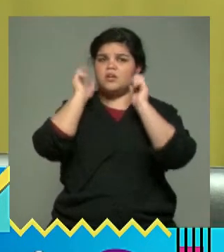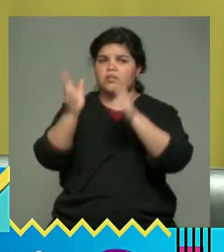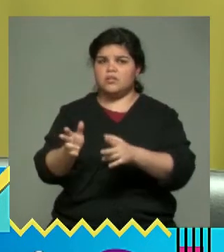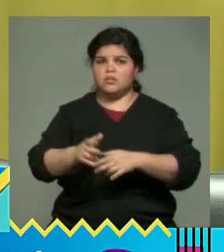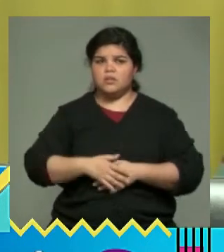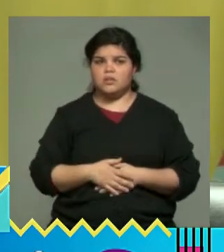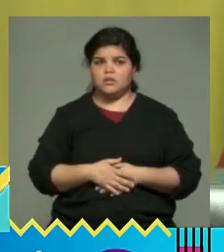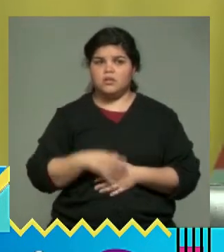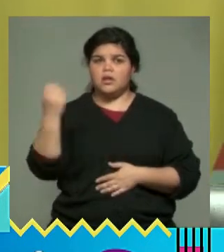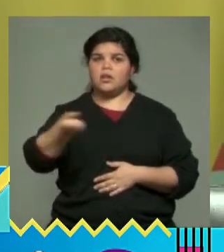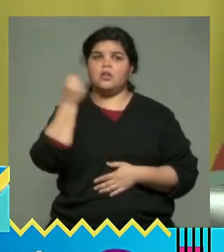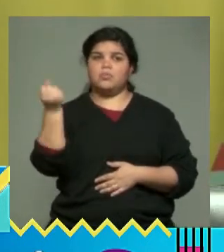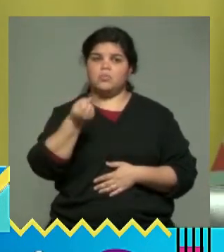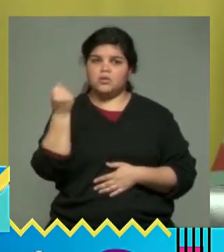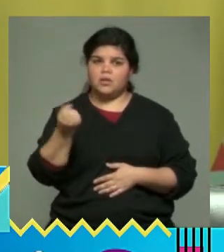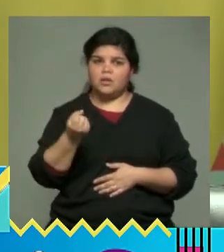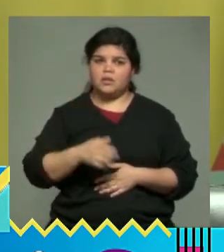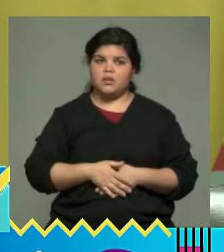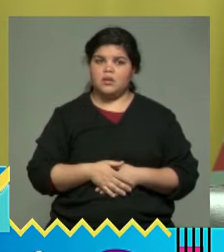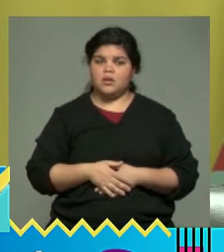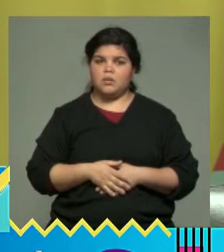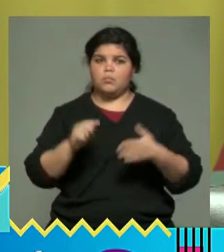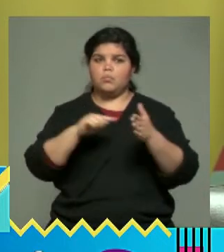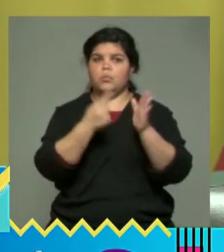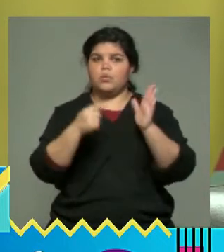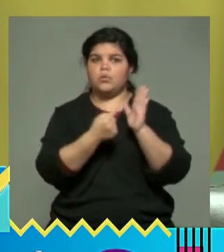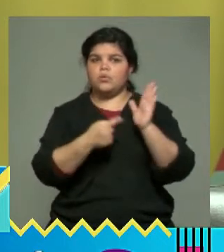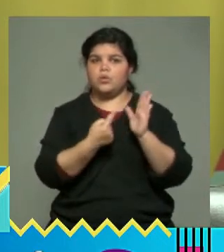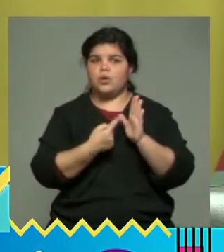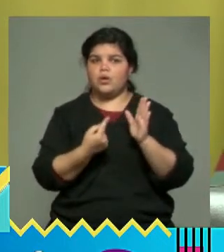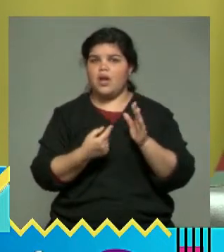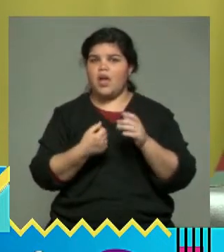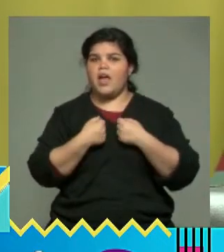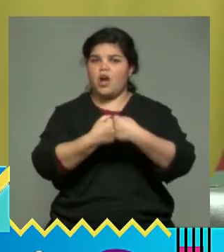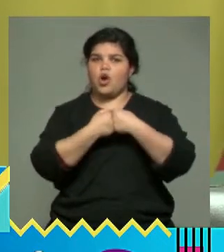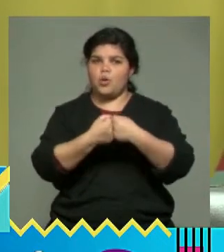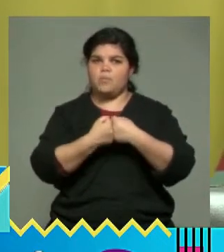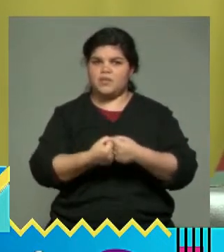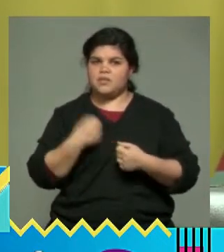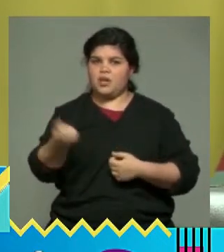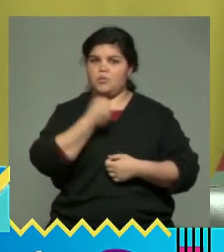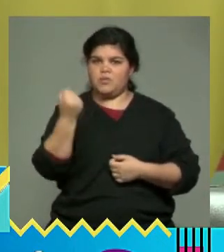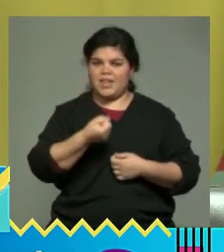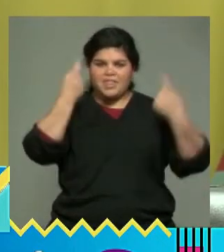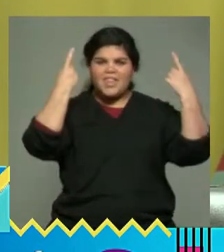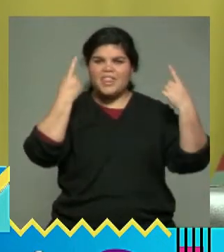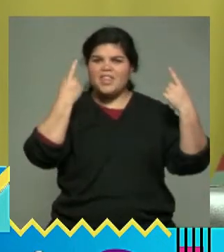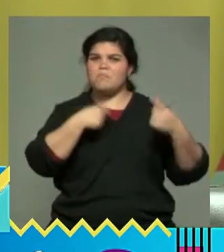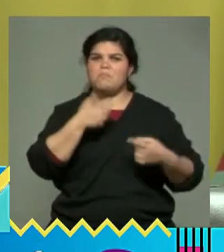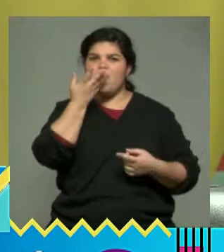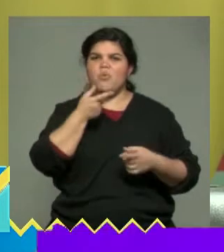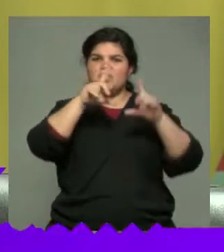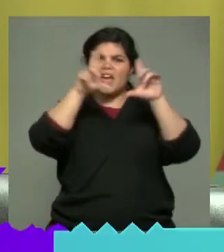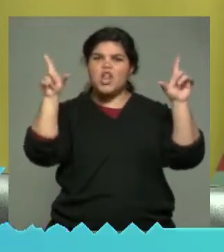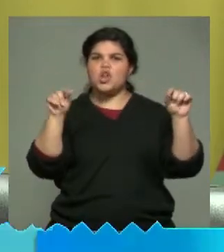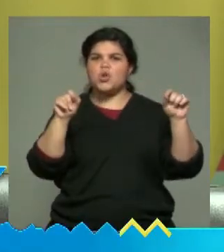positivo cuando uno empieza a buscar los puntos en común. Por eso me encanta el nombre del programa, que seamos distintos pero parecidos en algunas cosas. Algo